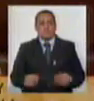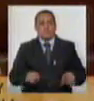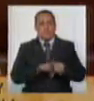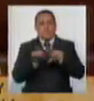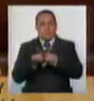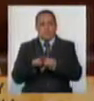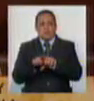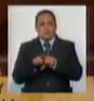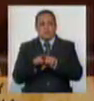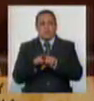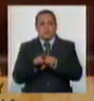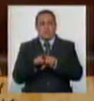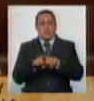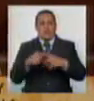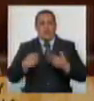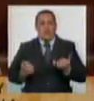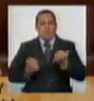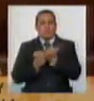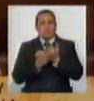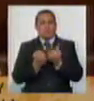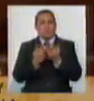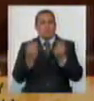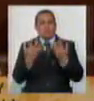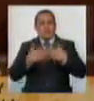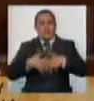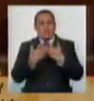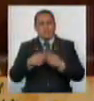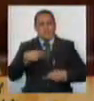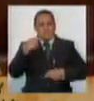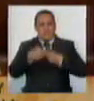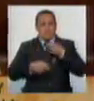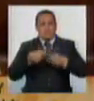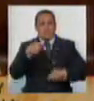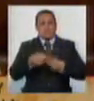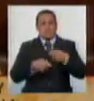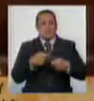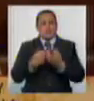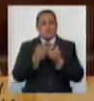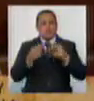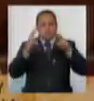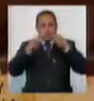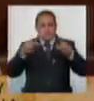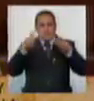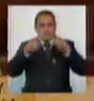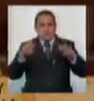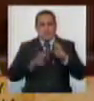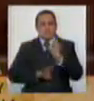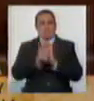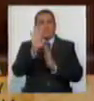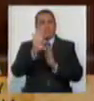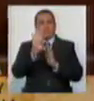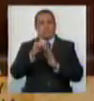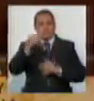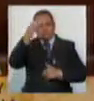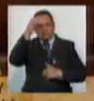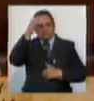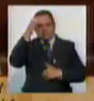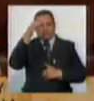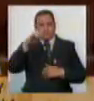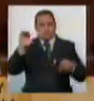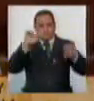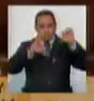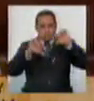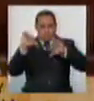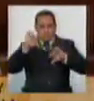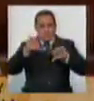También apoyamos a las empresas que inviertan en investigación y desarrollo científico, las